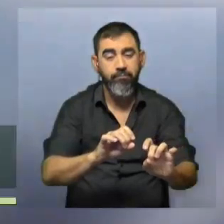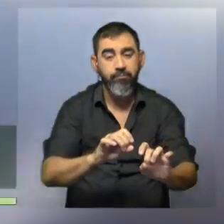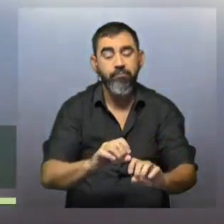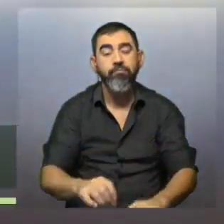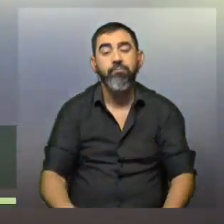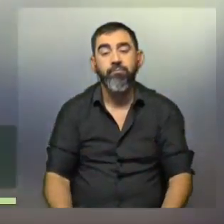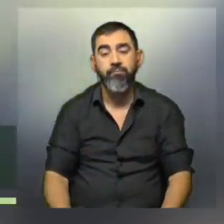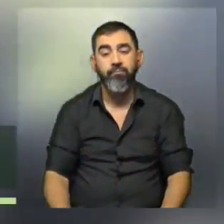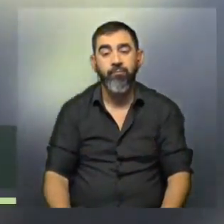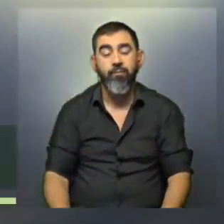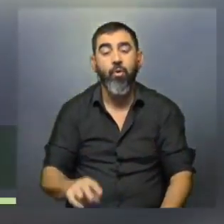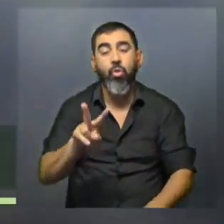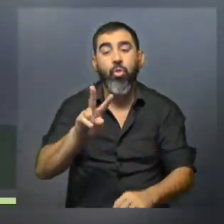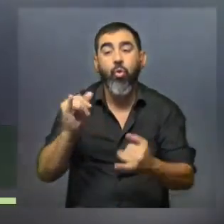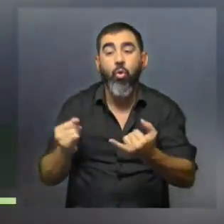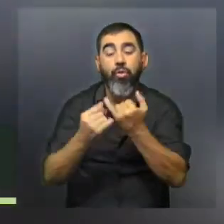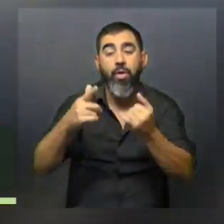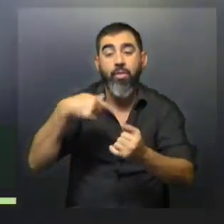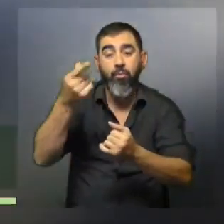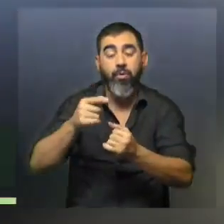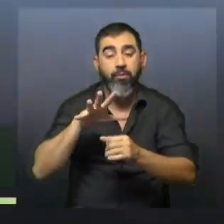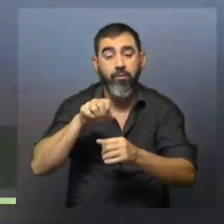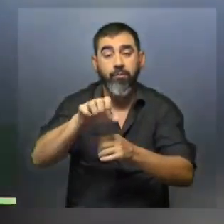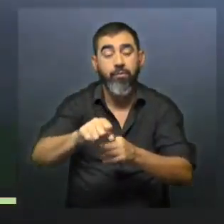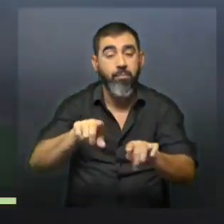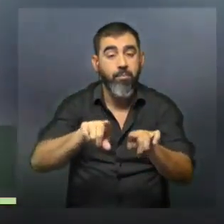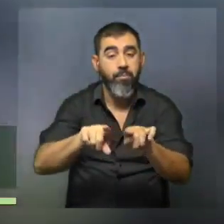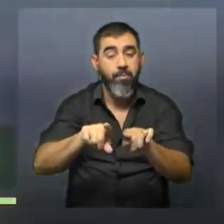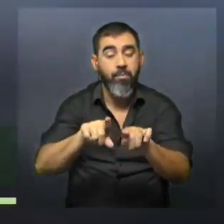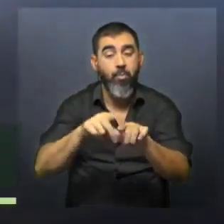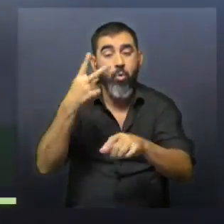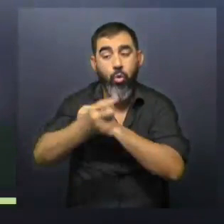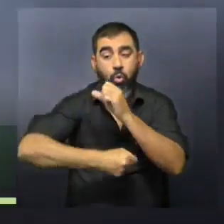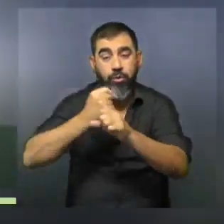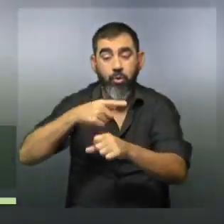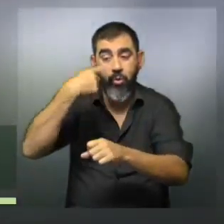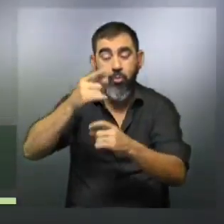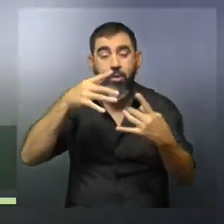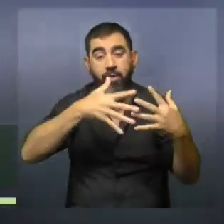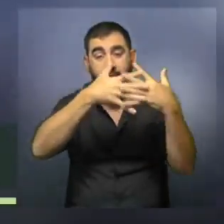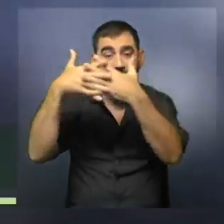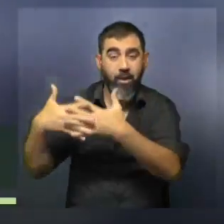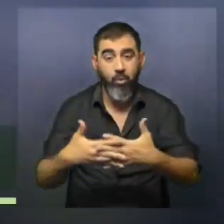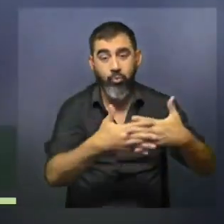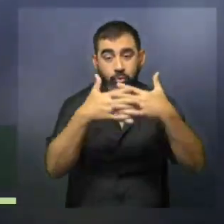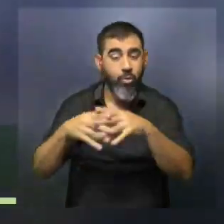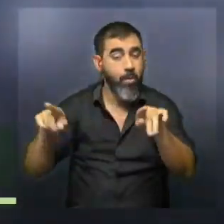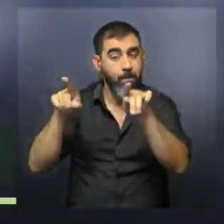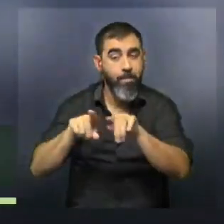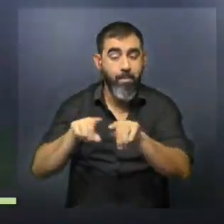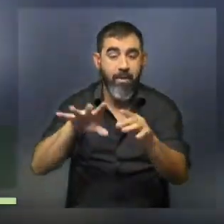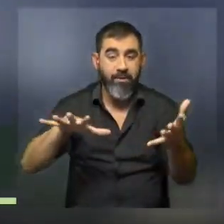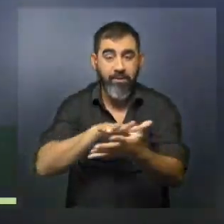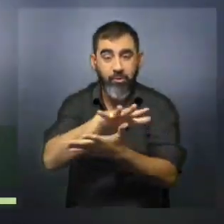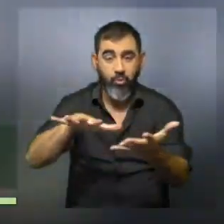y dos días después de la invasión del Capitolio sede de la legislatura estadounidense en